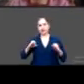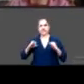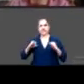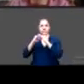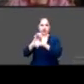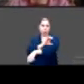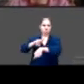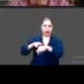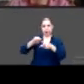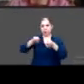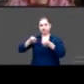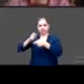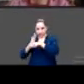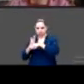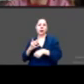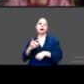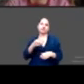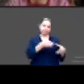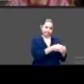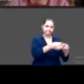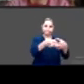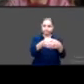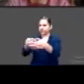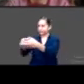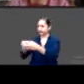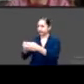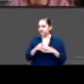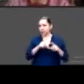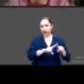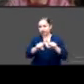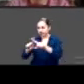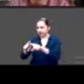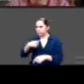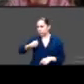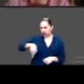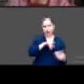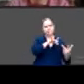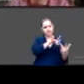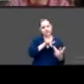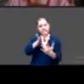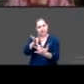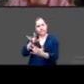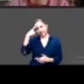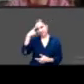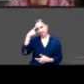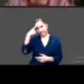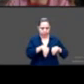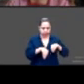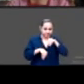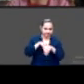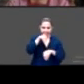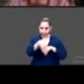con las distintas instituciones con las que estamos participando en el GITA para hacer esta nueva reorientación de la